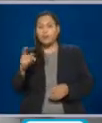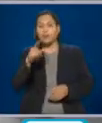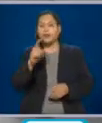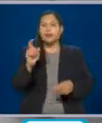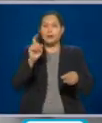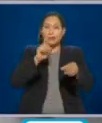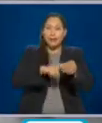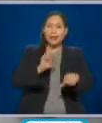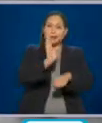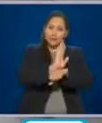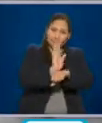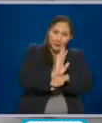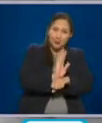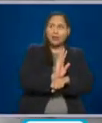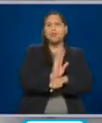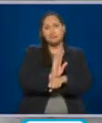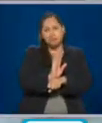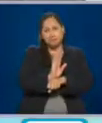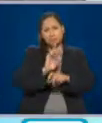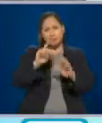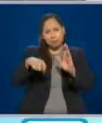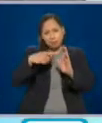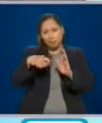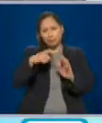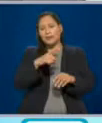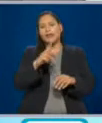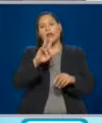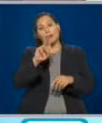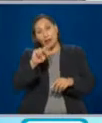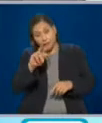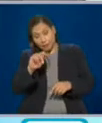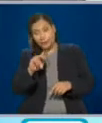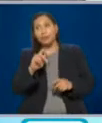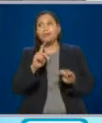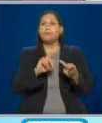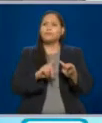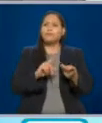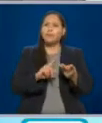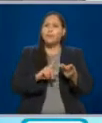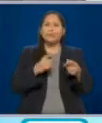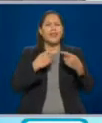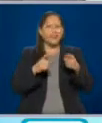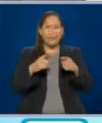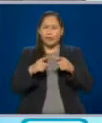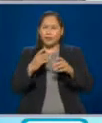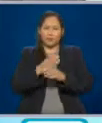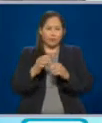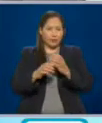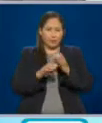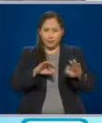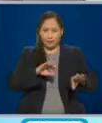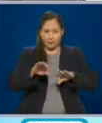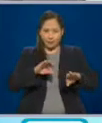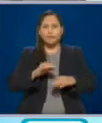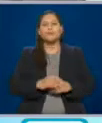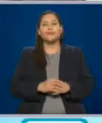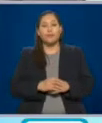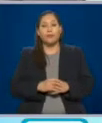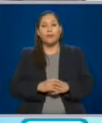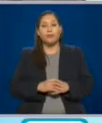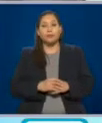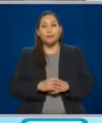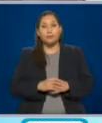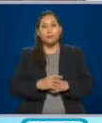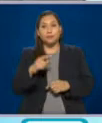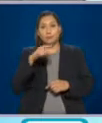en el cine, hizo televisión, hizo varias cosas, él